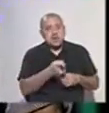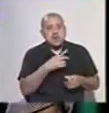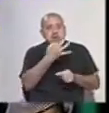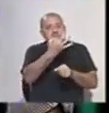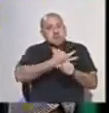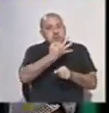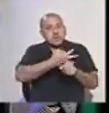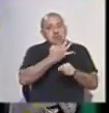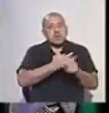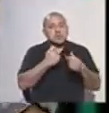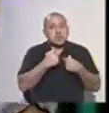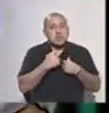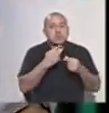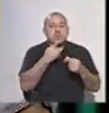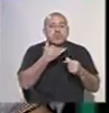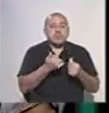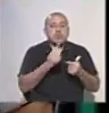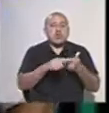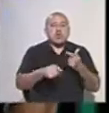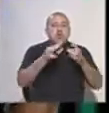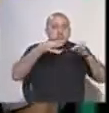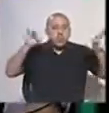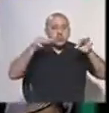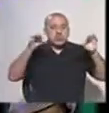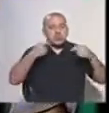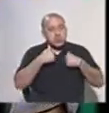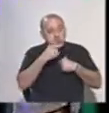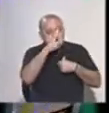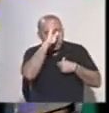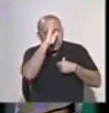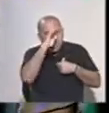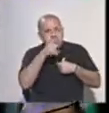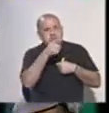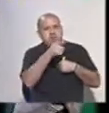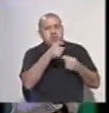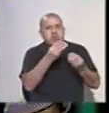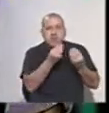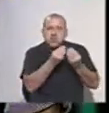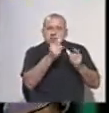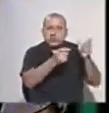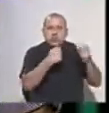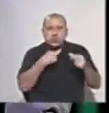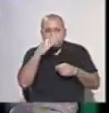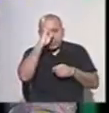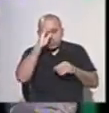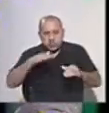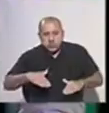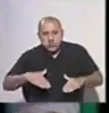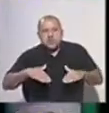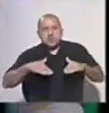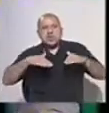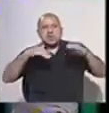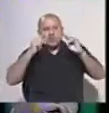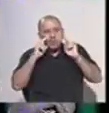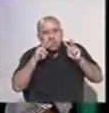¿no? Que, tanto como musicalmente, como ser, como movernos como personas adentro de grupos humanos, ¿no? ¿No?